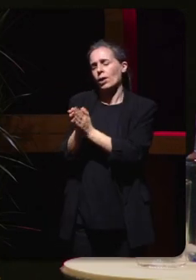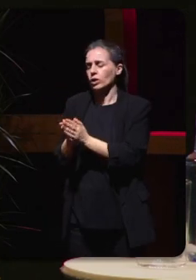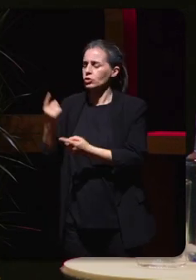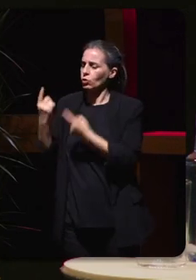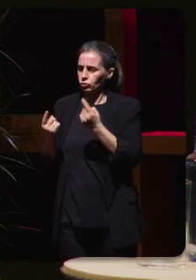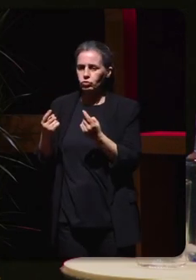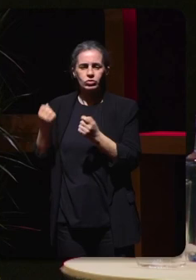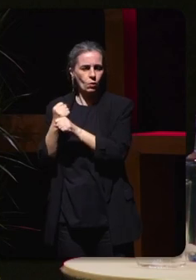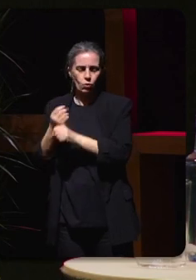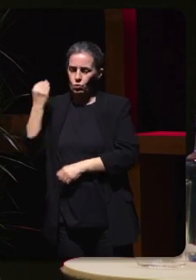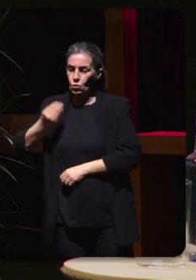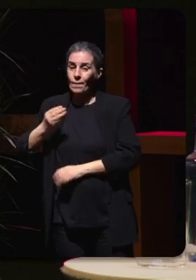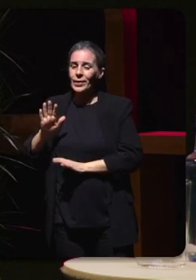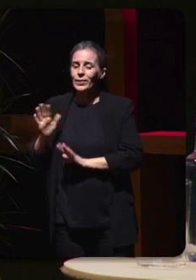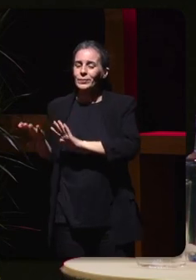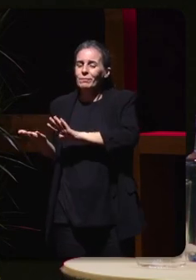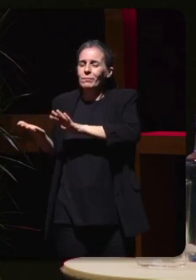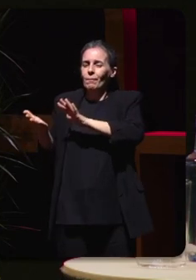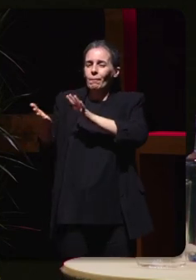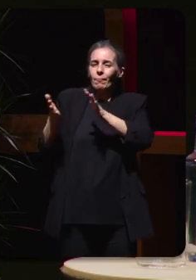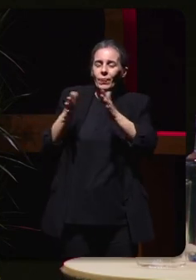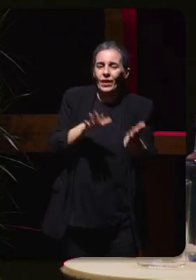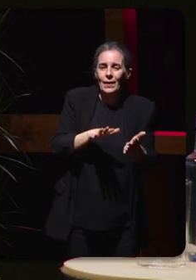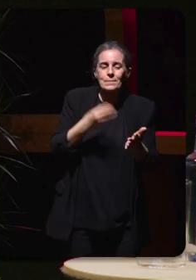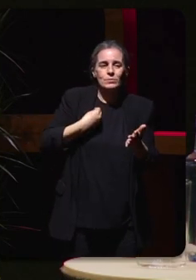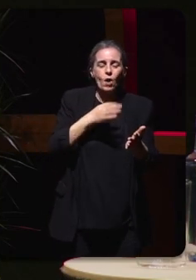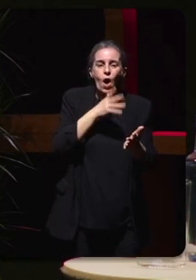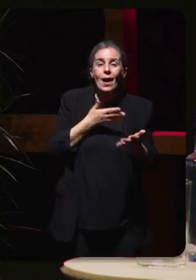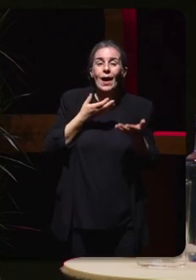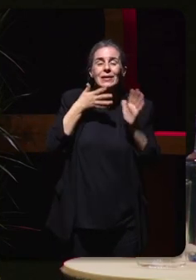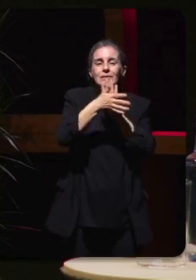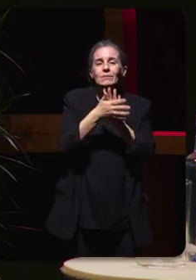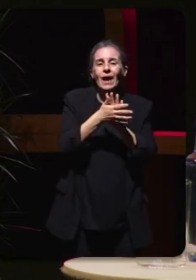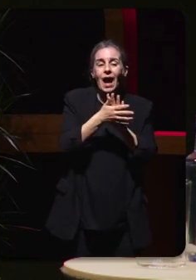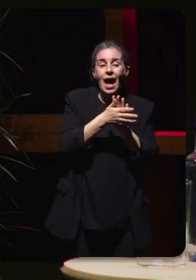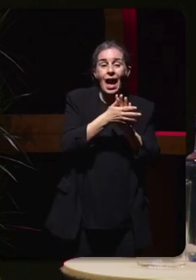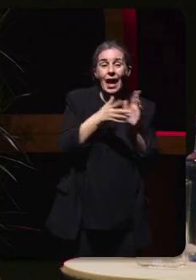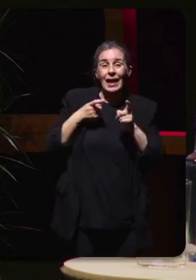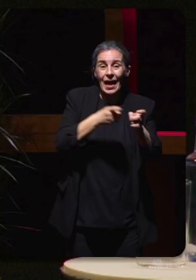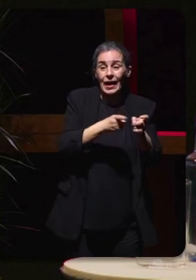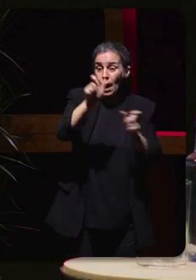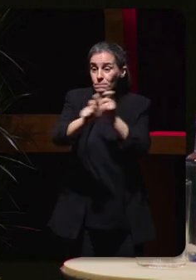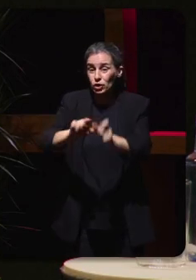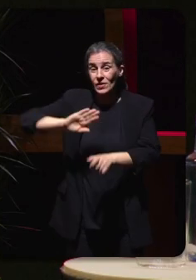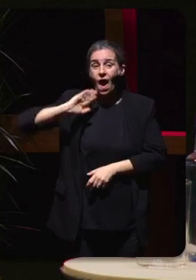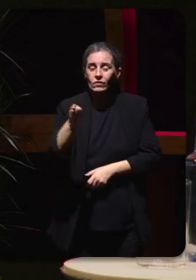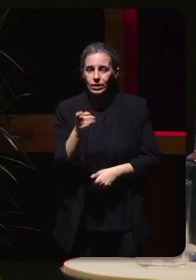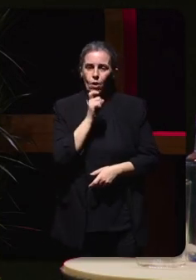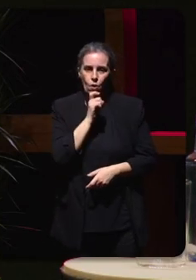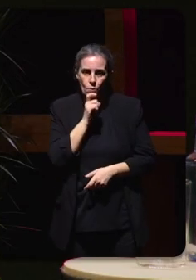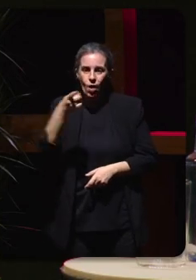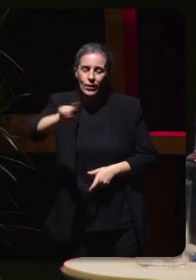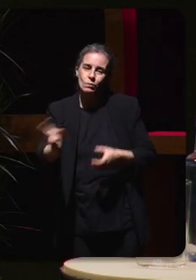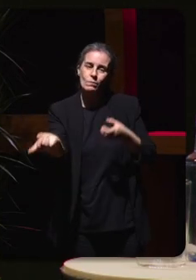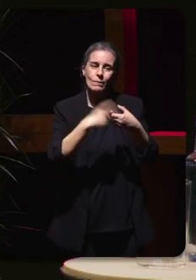en acercar la guerra de cómo afecta la guerra a las personas, ¿no?, y de qué tienen que ver las personas en la guerra.